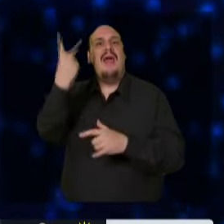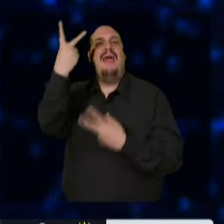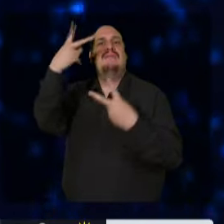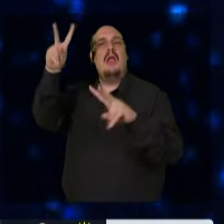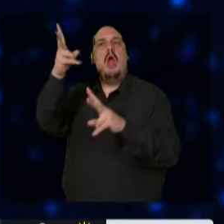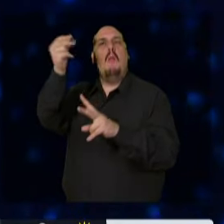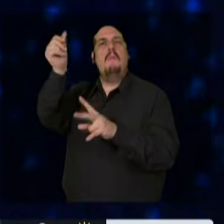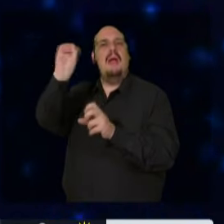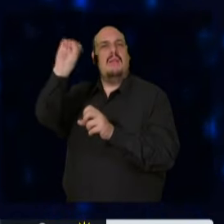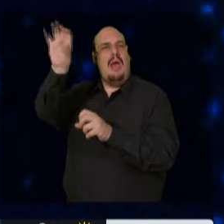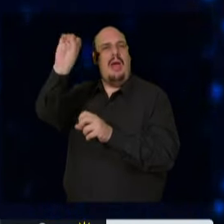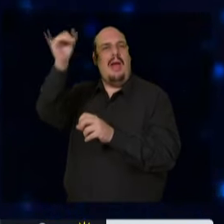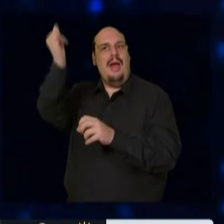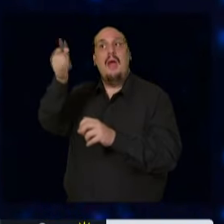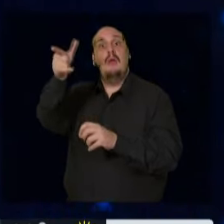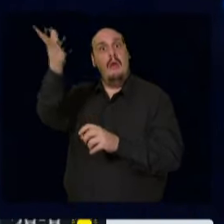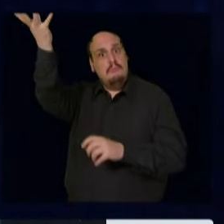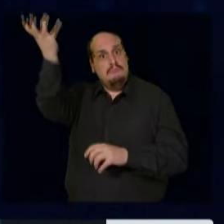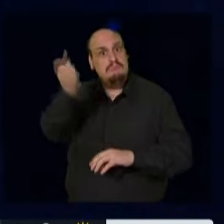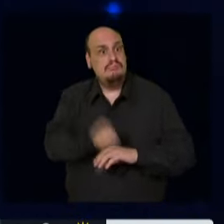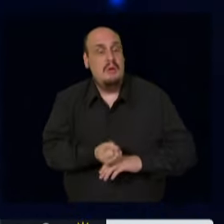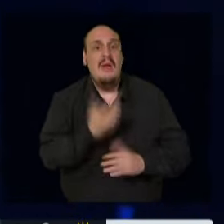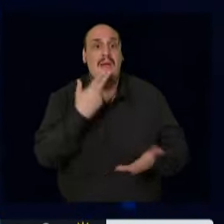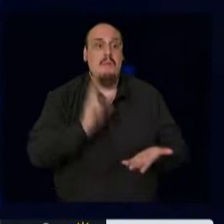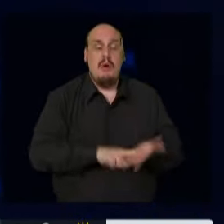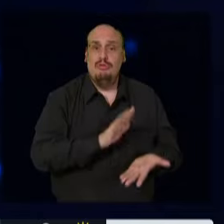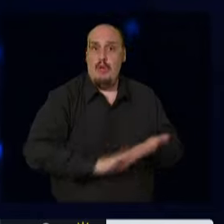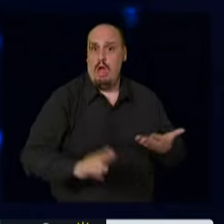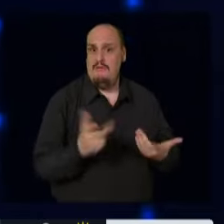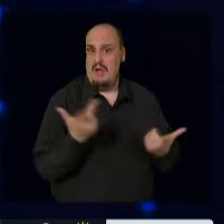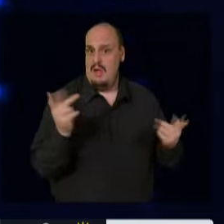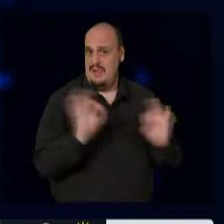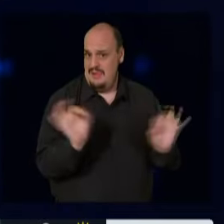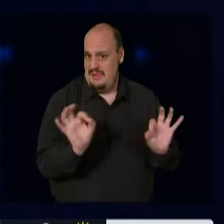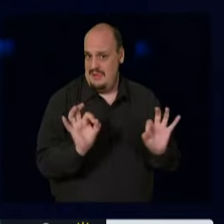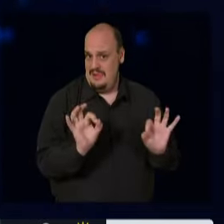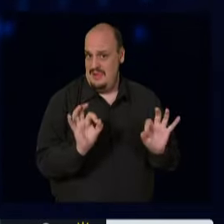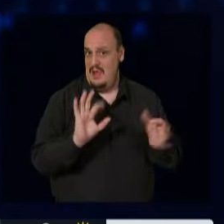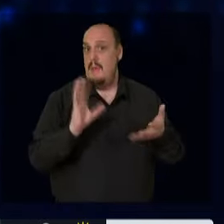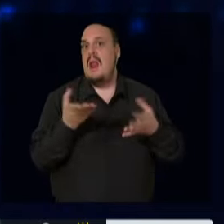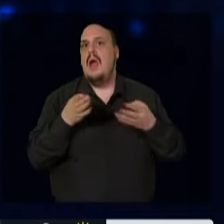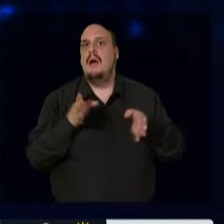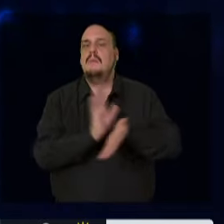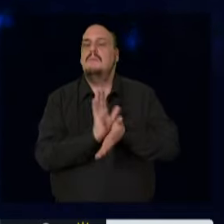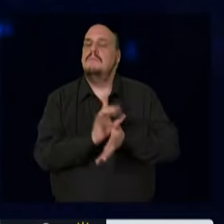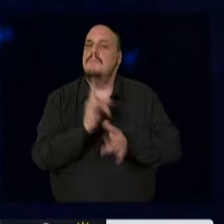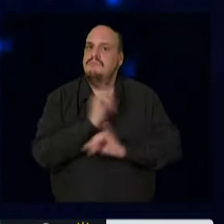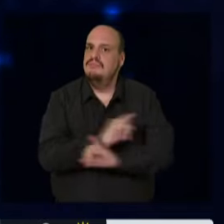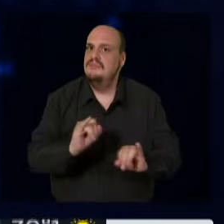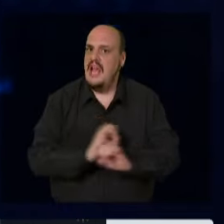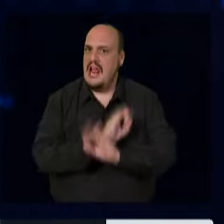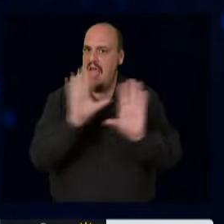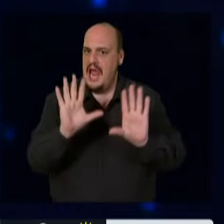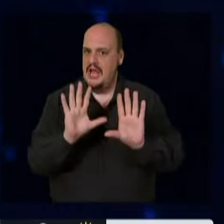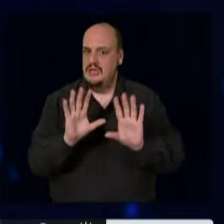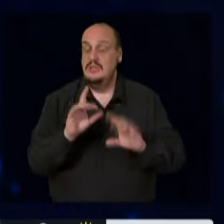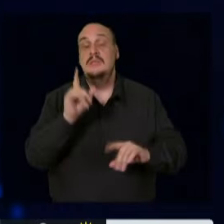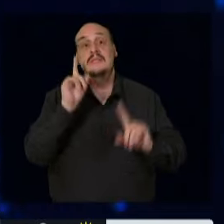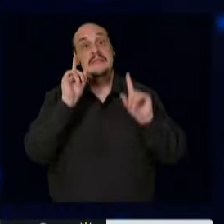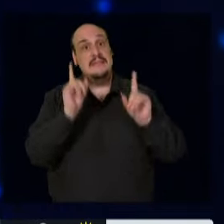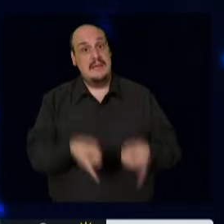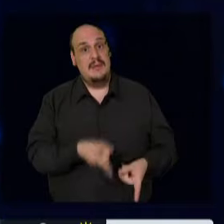puedan traer y usar libremente sin nuevos impuestos. En paralelo, y para que quede claro, vamos a subir las